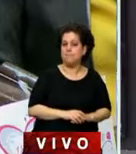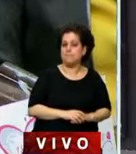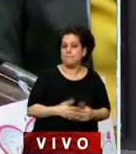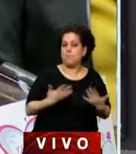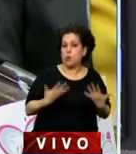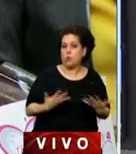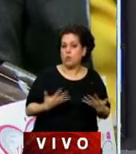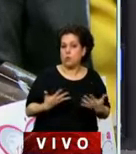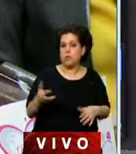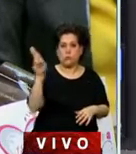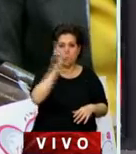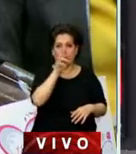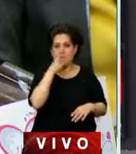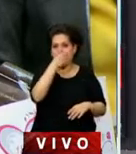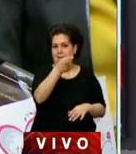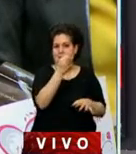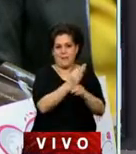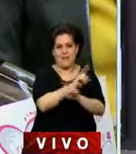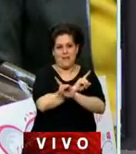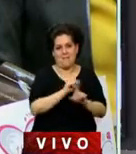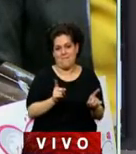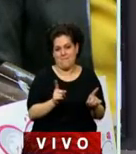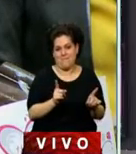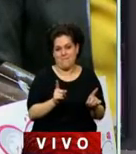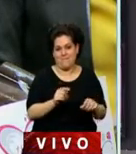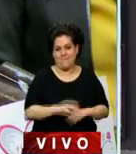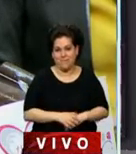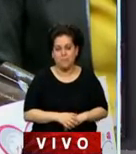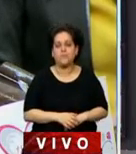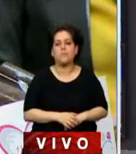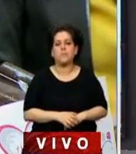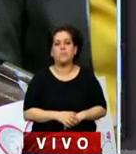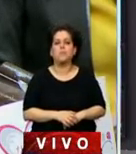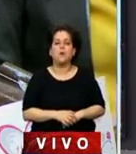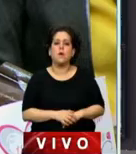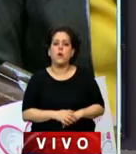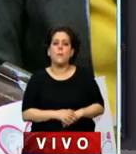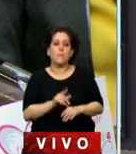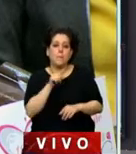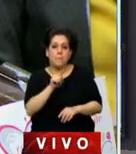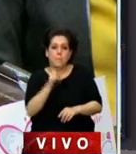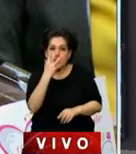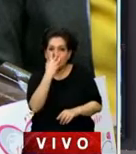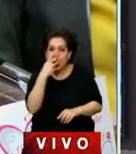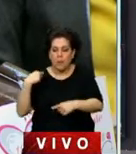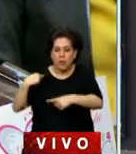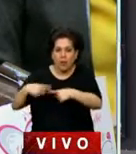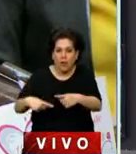este subsidio. No es lo que nosotros pretendíamos. Nosotros pretendemos que se